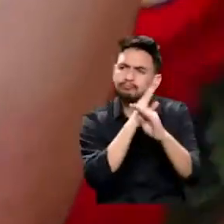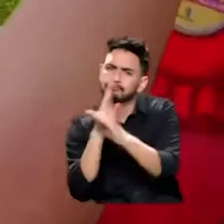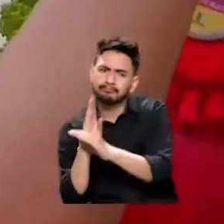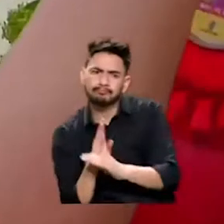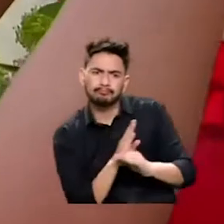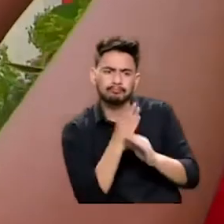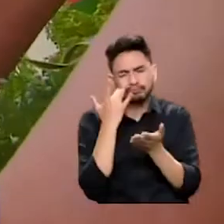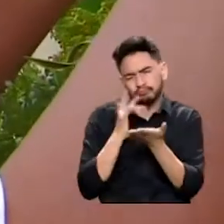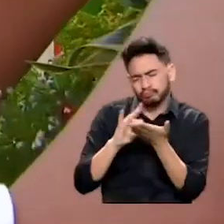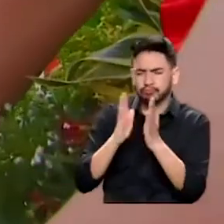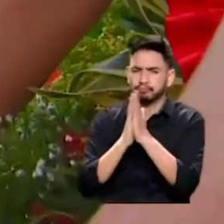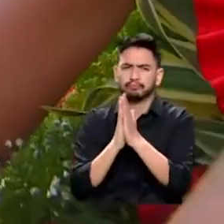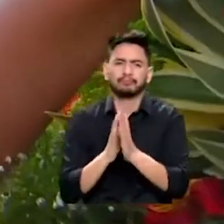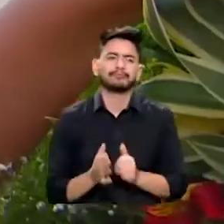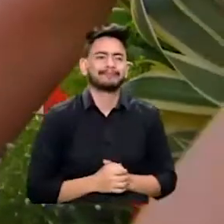Muchas gracias.